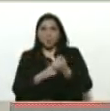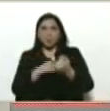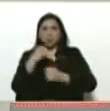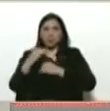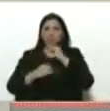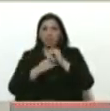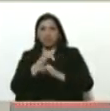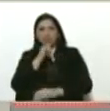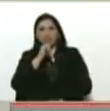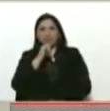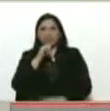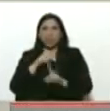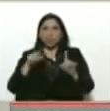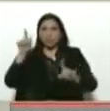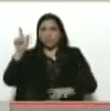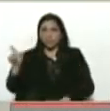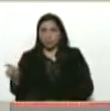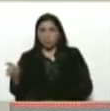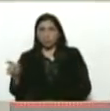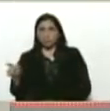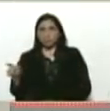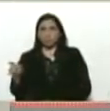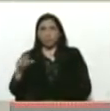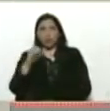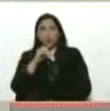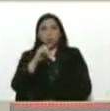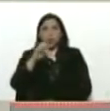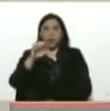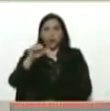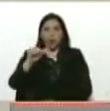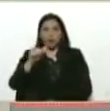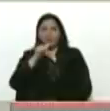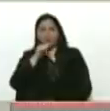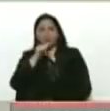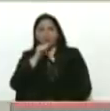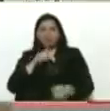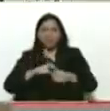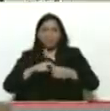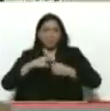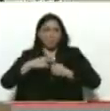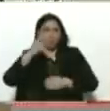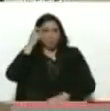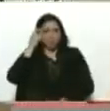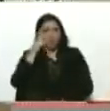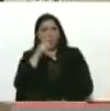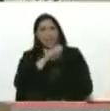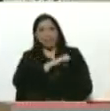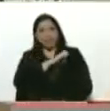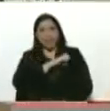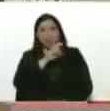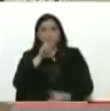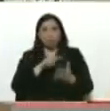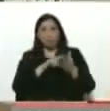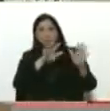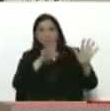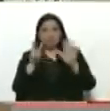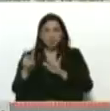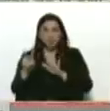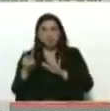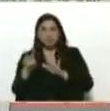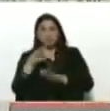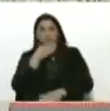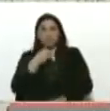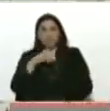de la OEA. ¿Quiénes? ¿En qué fecha? Enero del 2017. Diciembre